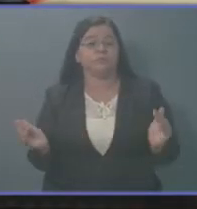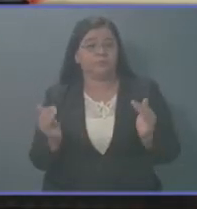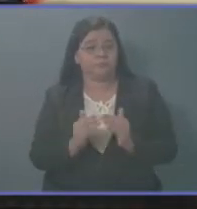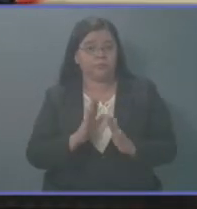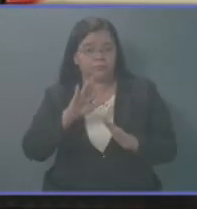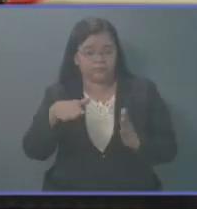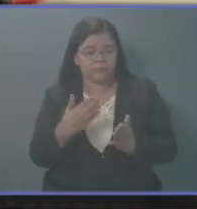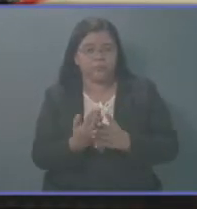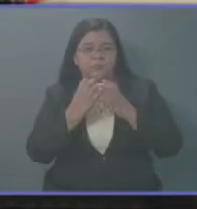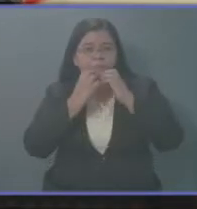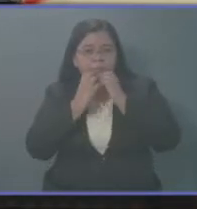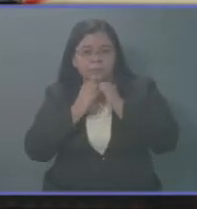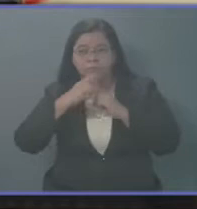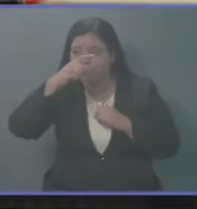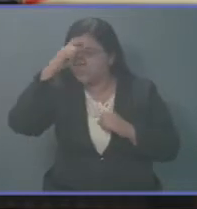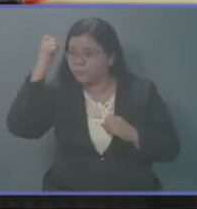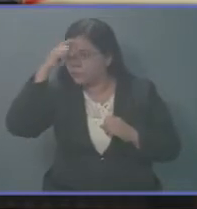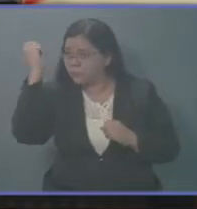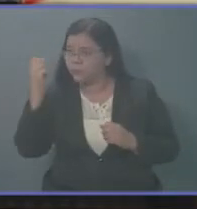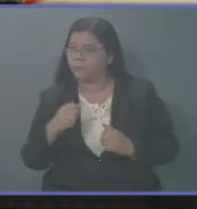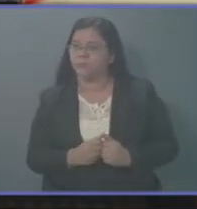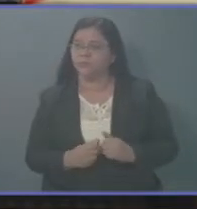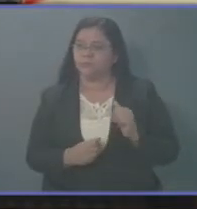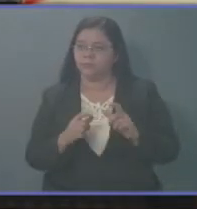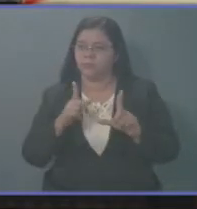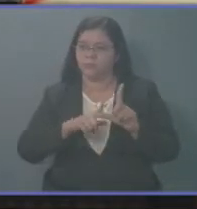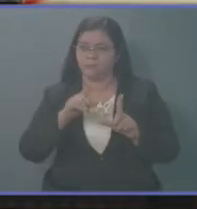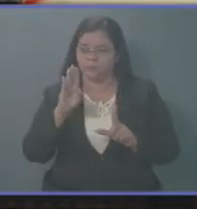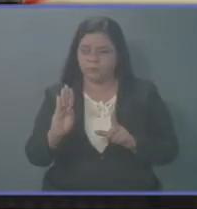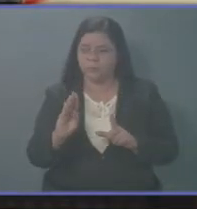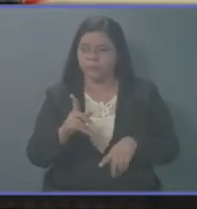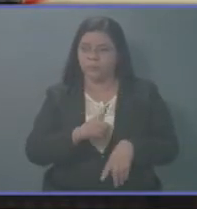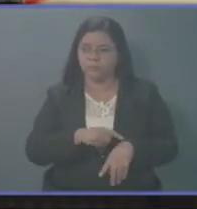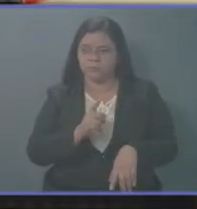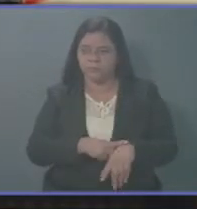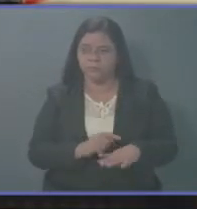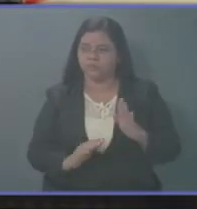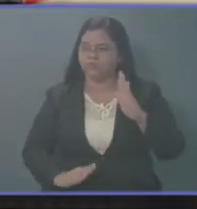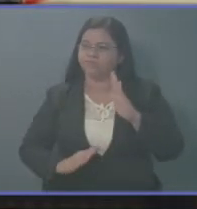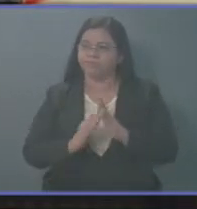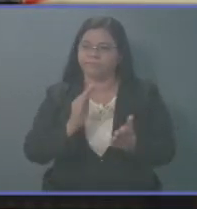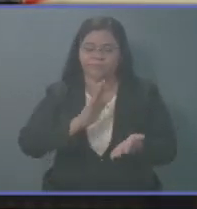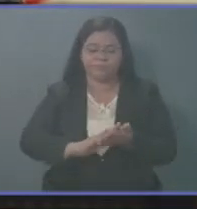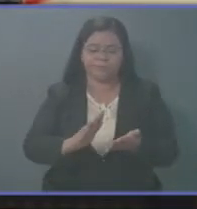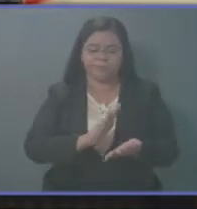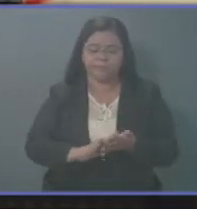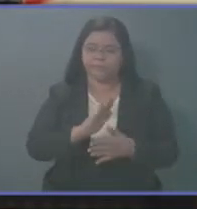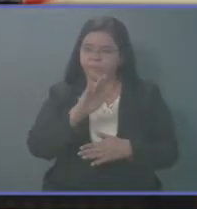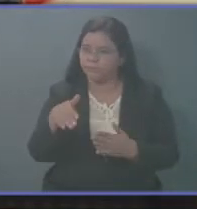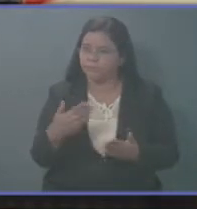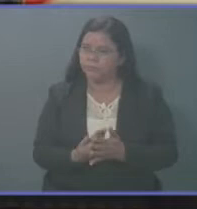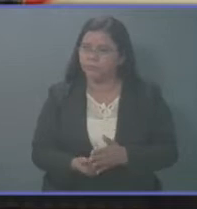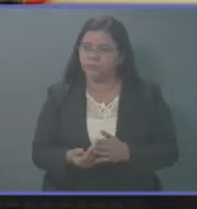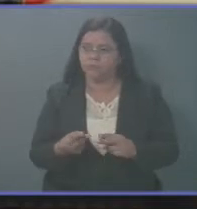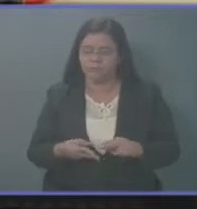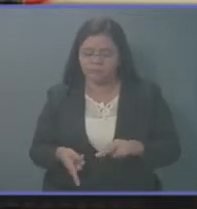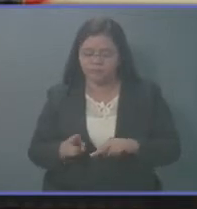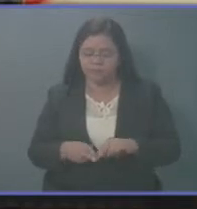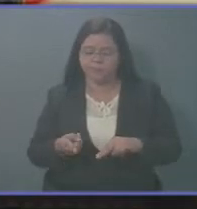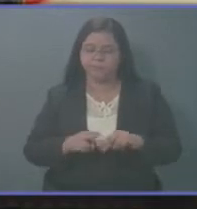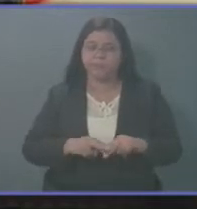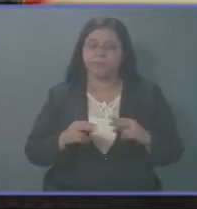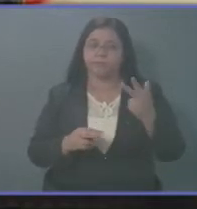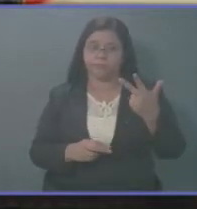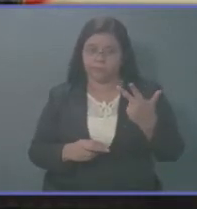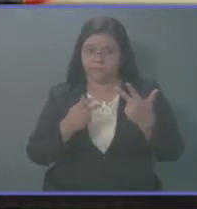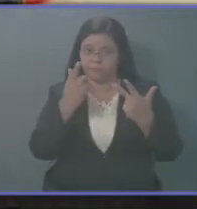puestos de trabajo que éstas generan. B. Se otorga un plazo moratorio de suspensión de pago de capital e intereses de 3